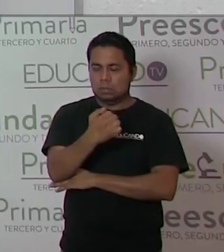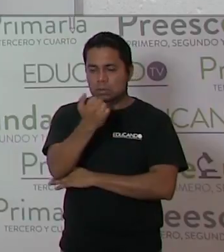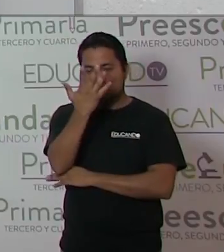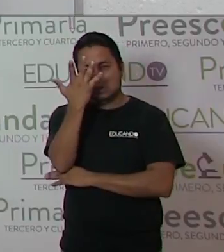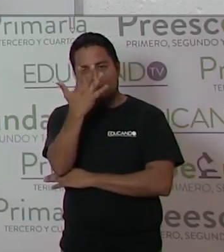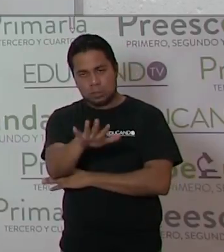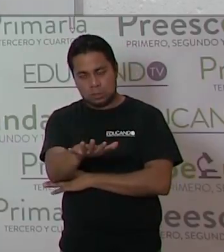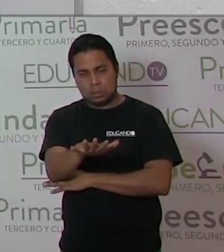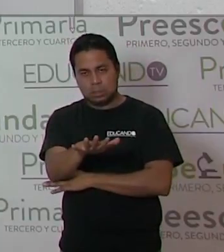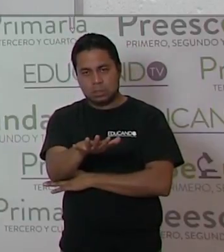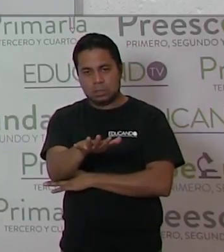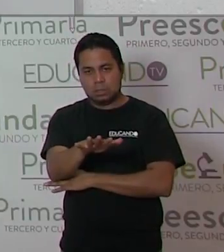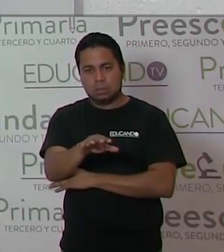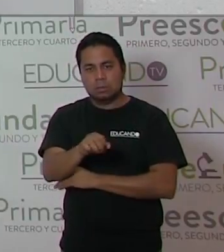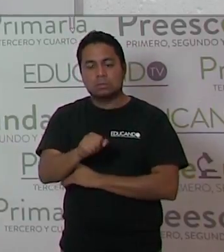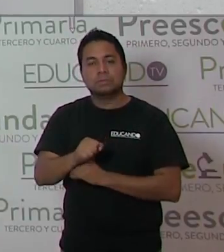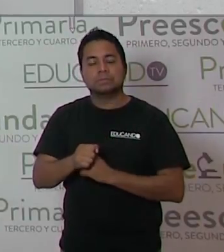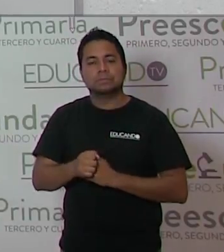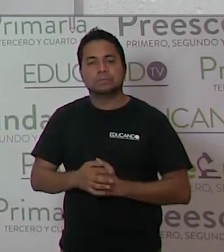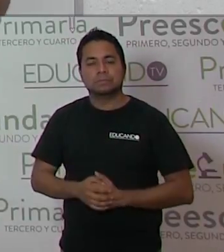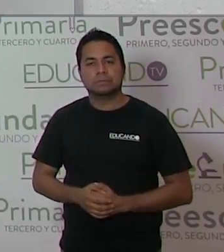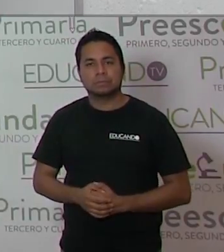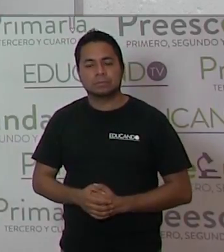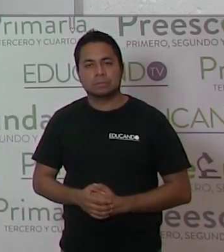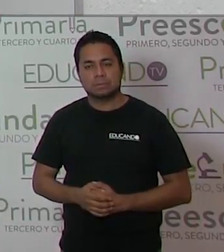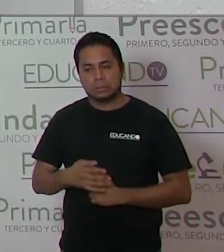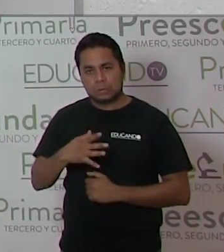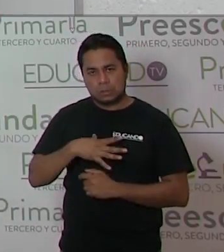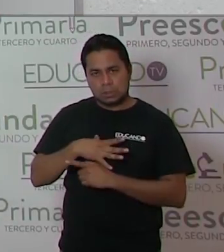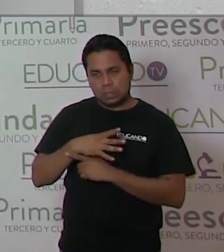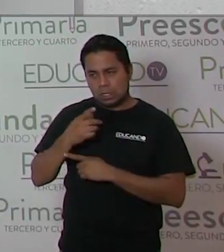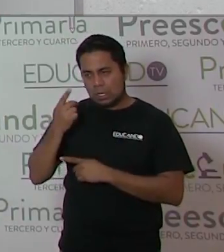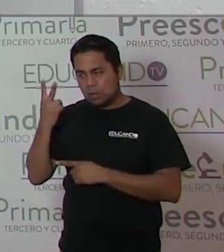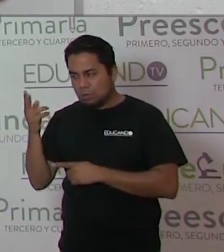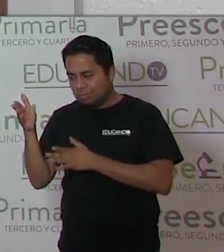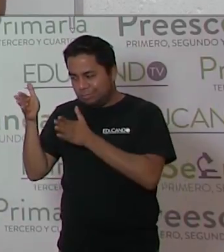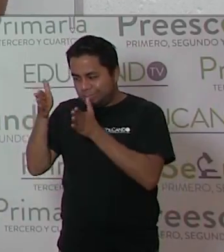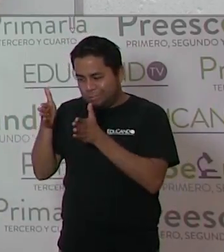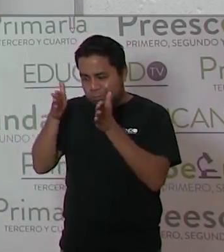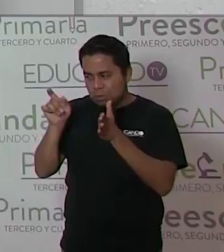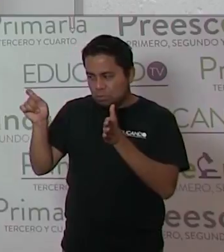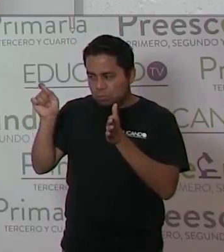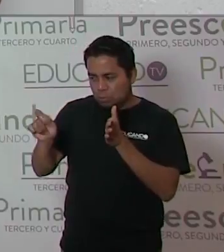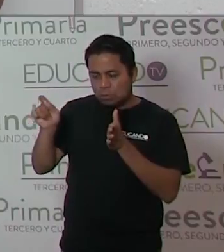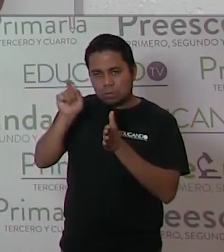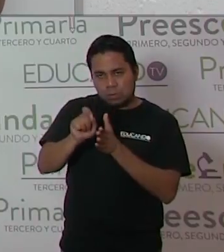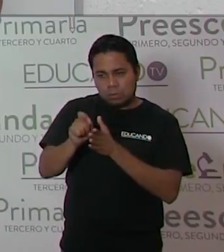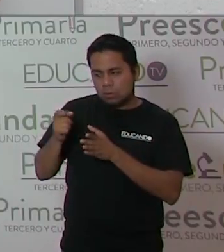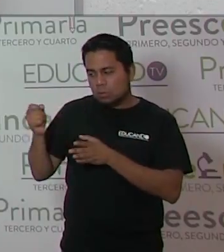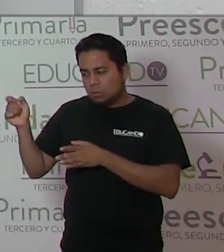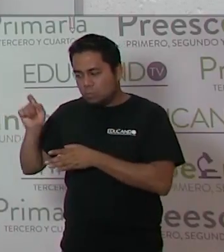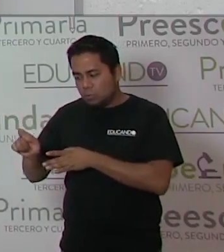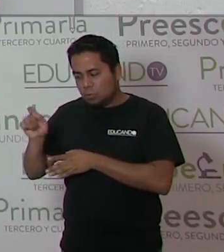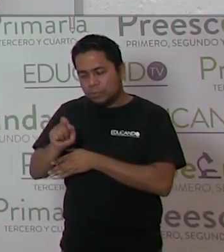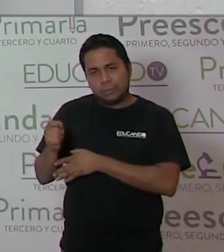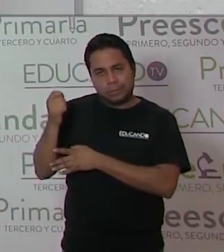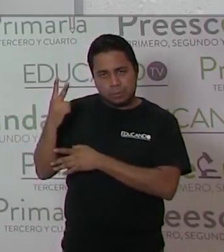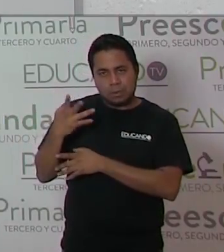4, 10 y 10. Hay dos lugares de decimales, 1 y